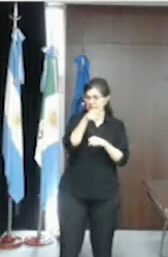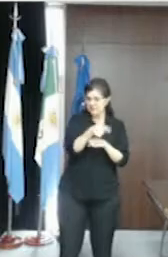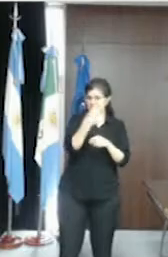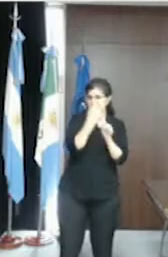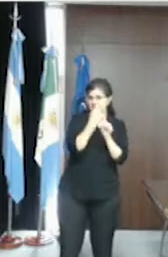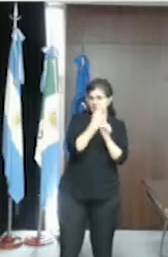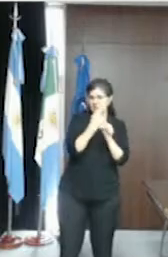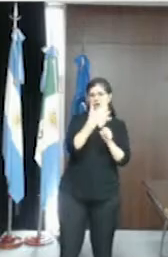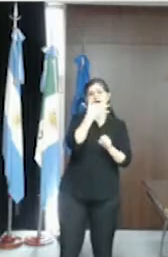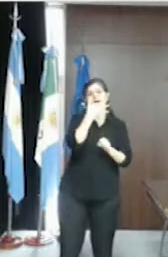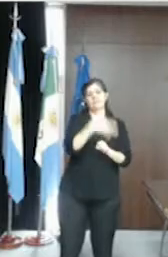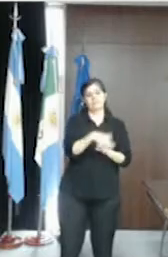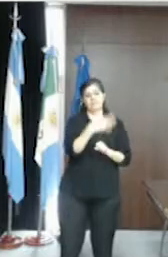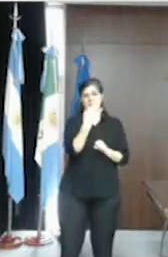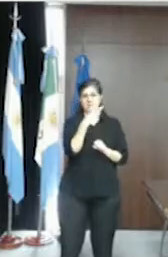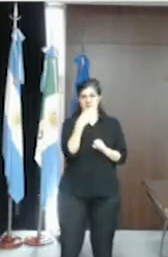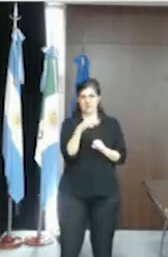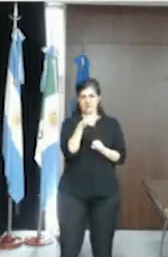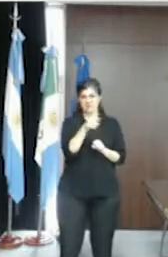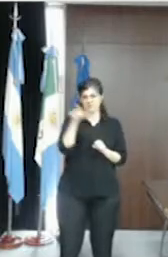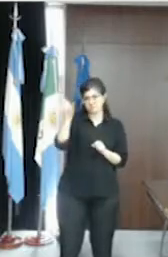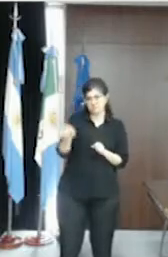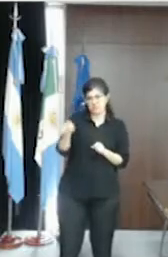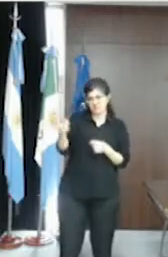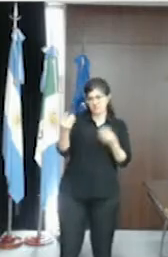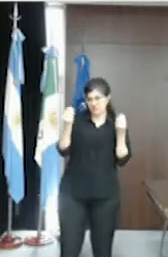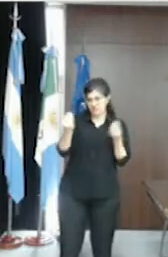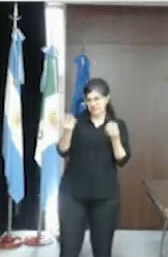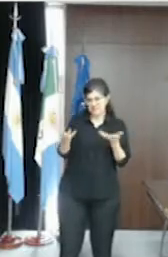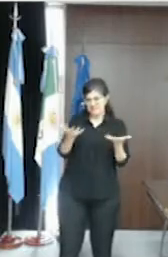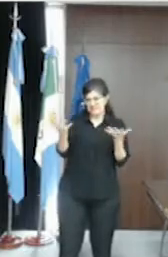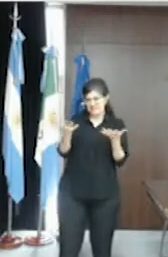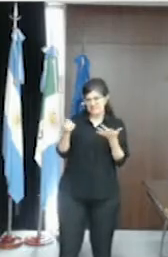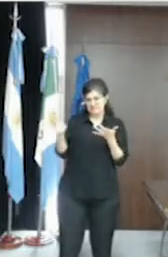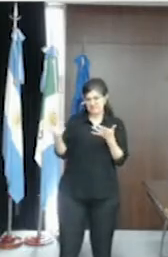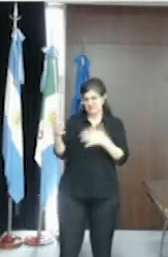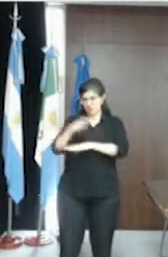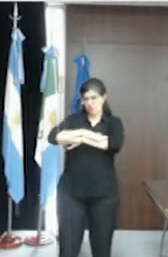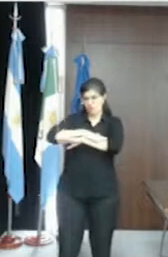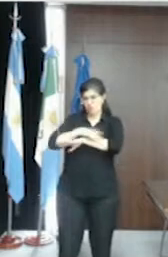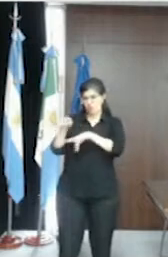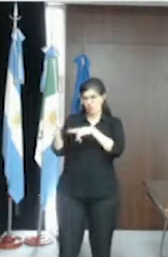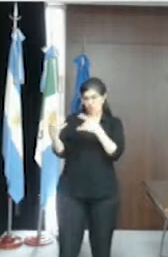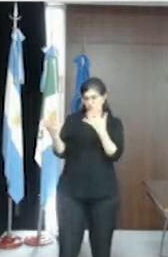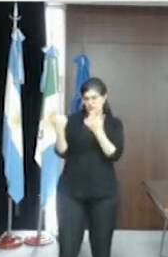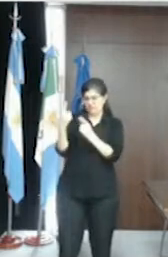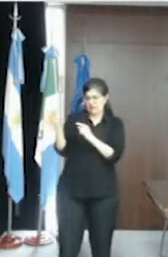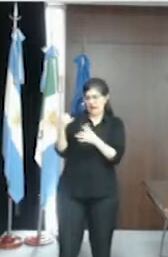entender, porque si no sabemos qué le está pasando a la persona que actúa de una forma